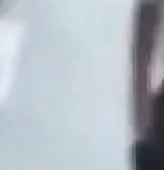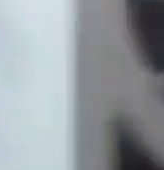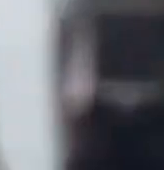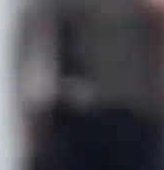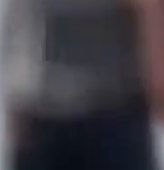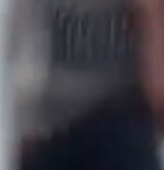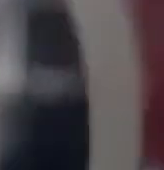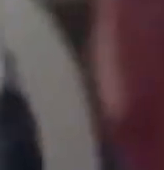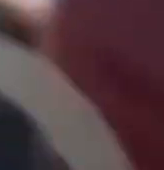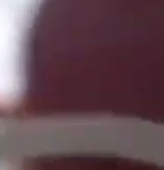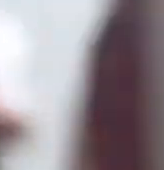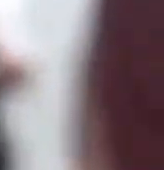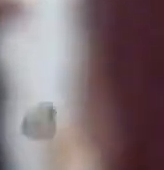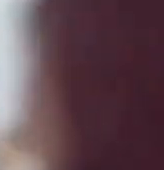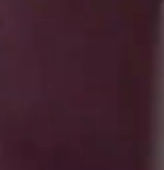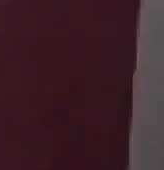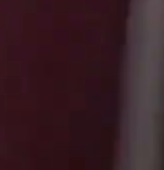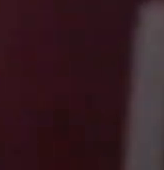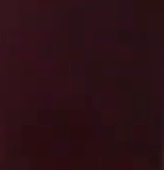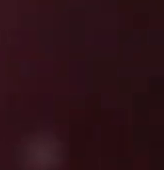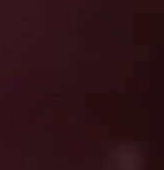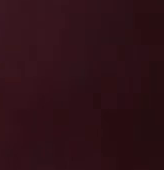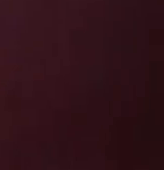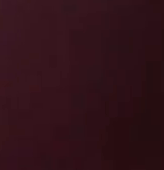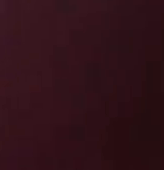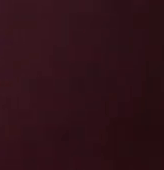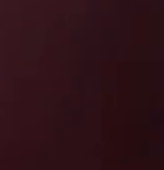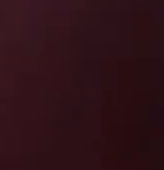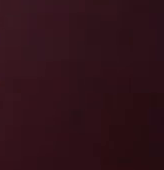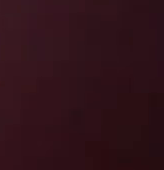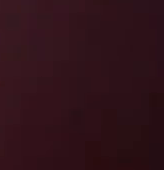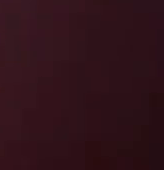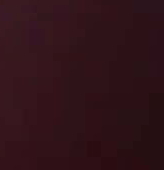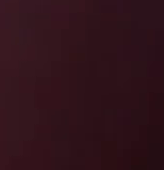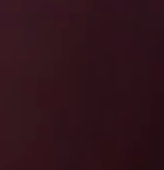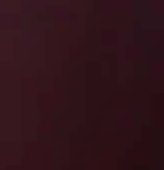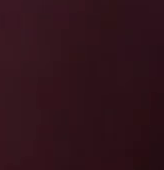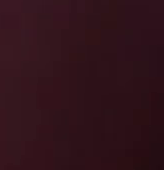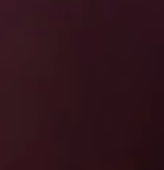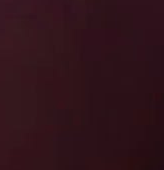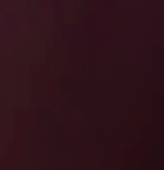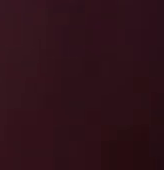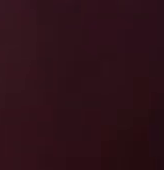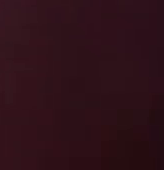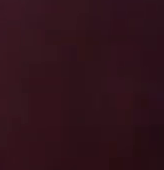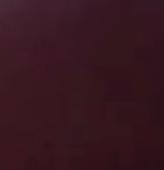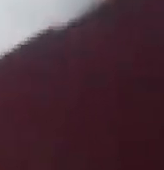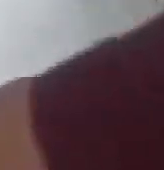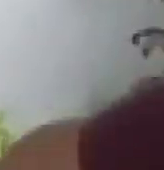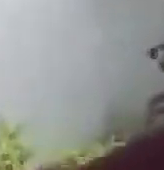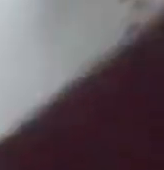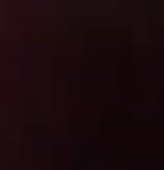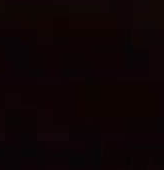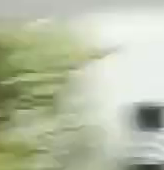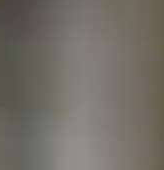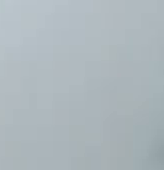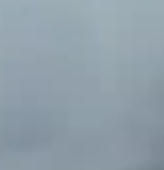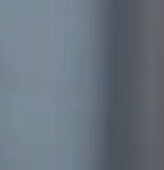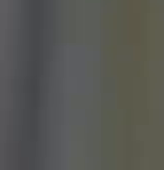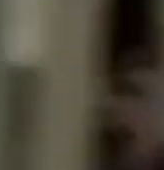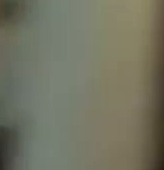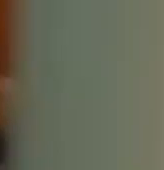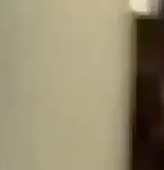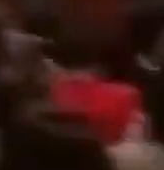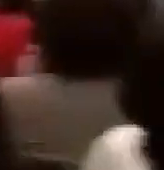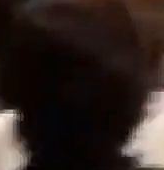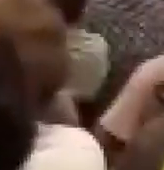al asunto hasta que se le dio respuesta prácticamente una semana antes o unos días antes del día que se tenía que realizar el evento, diciéndoles que